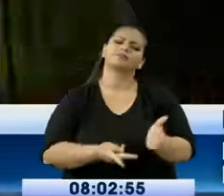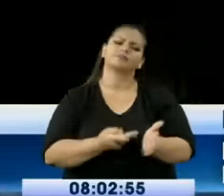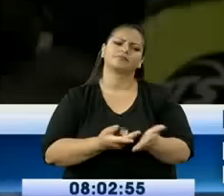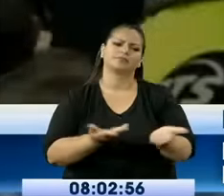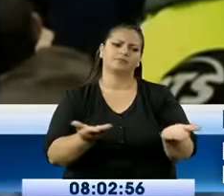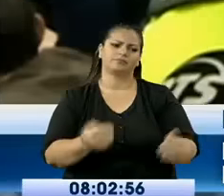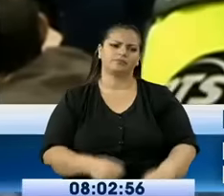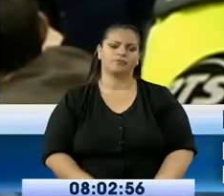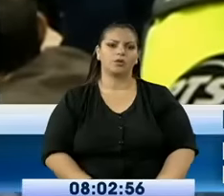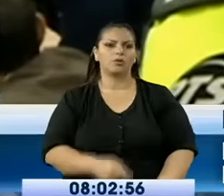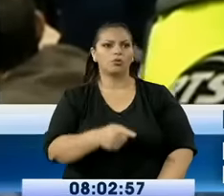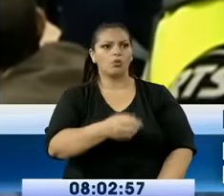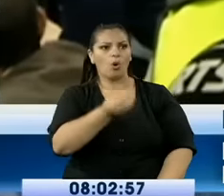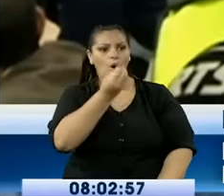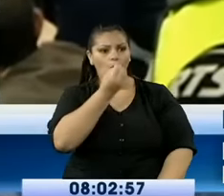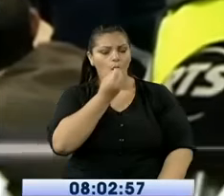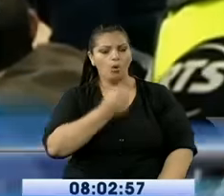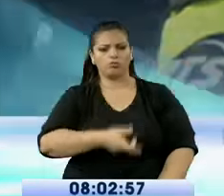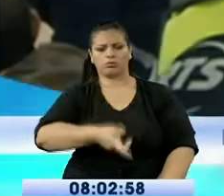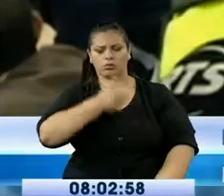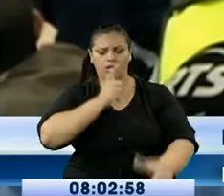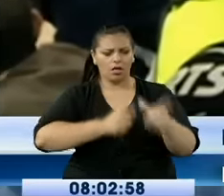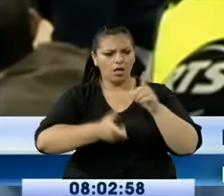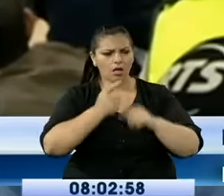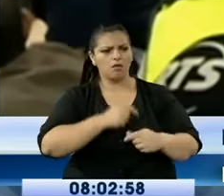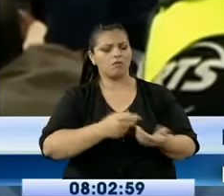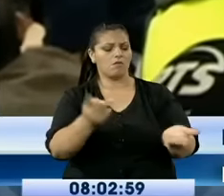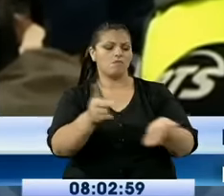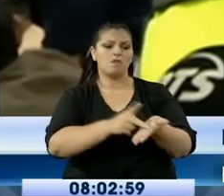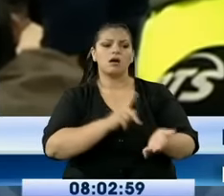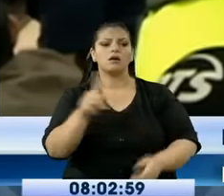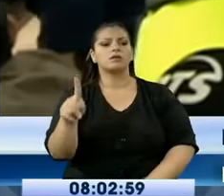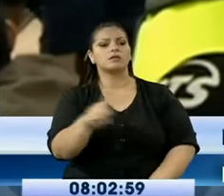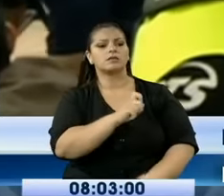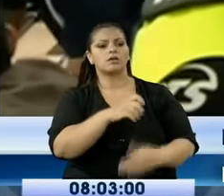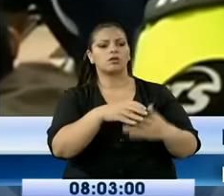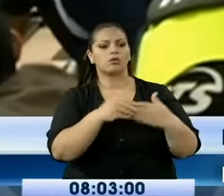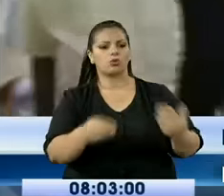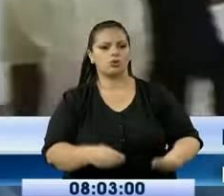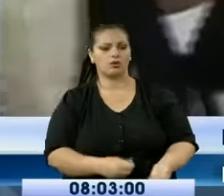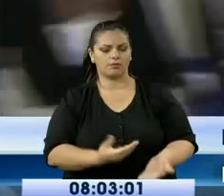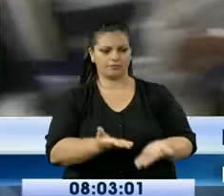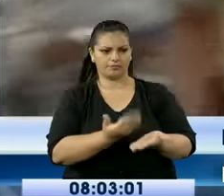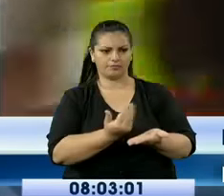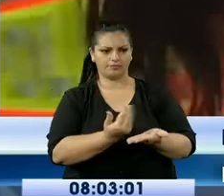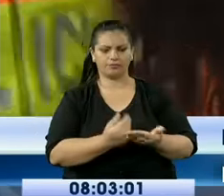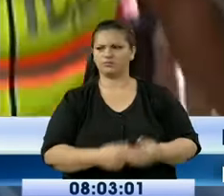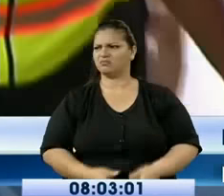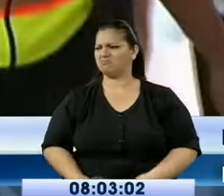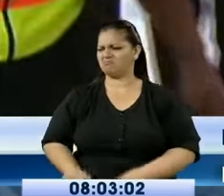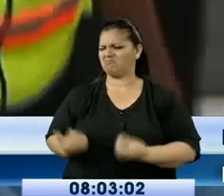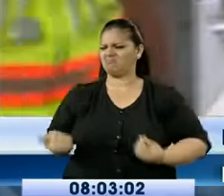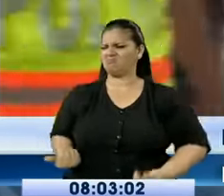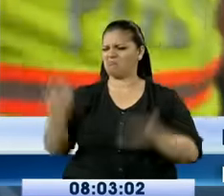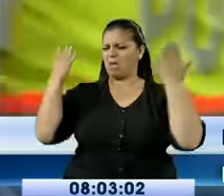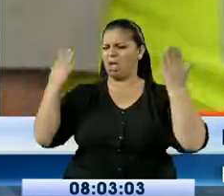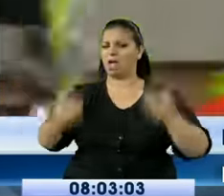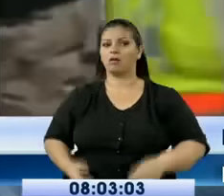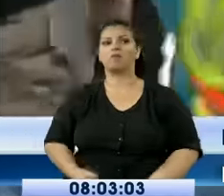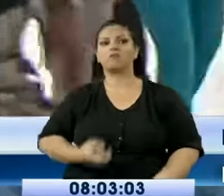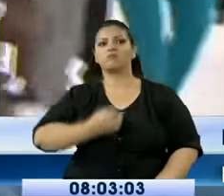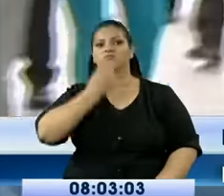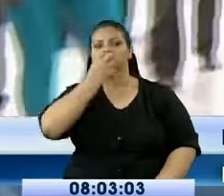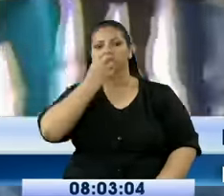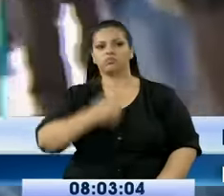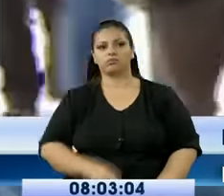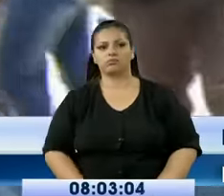$100. Había consumido bebidas alcohólicas, entonces obviamente se le trató de calmar, de llegar a un acuerdo, se le llamó a la familia, pero la verdad la actitud